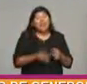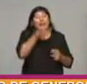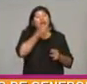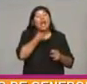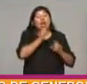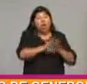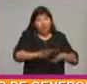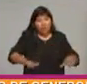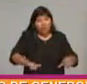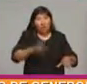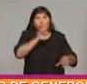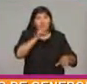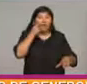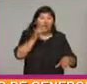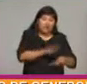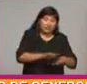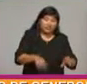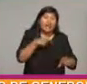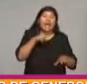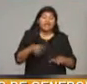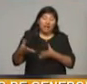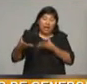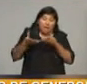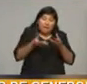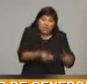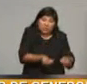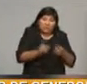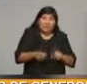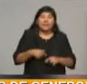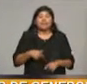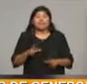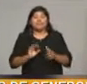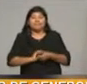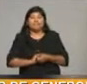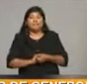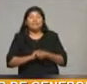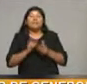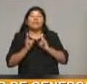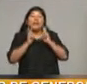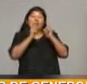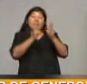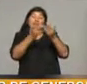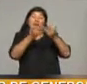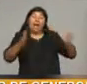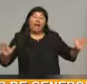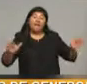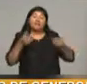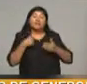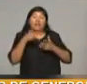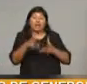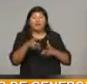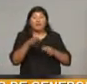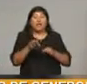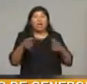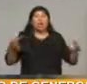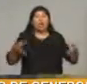también son afectados les voy a dar una primicia estamos próximos a abrir un centro de atención